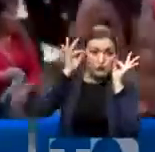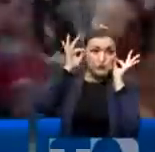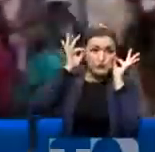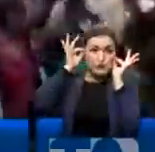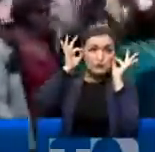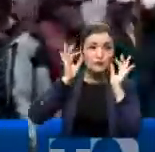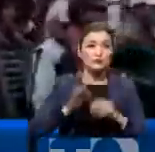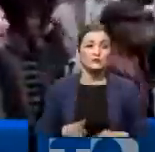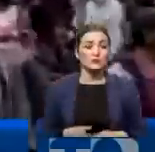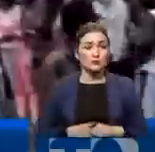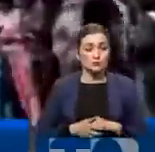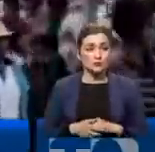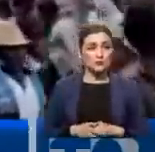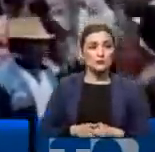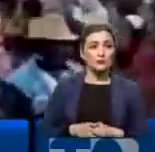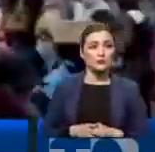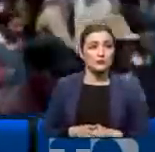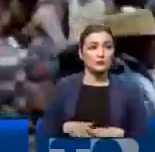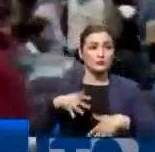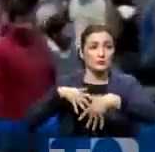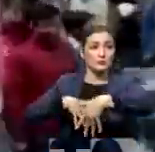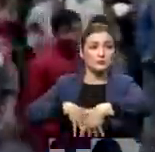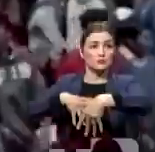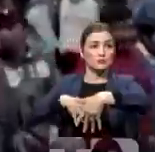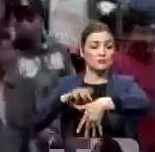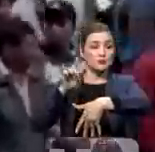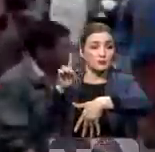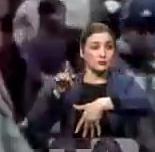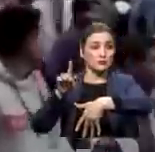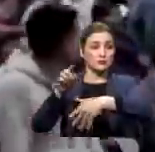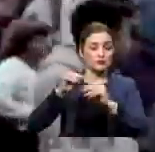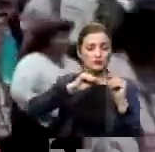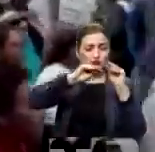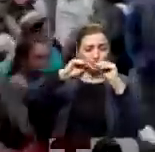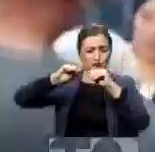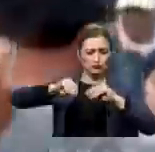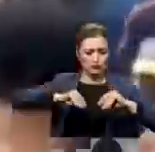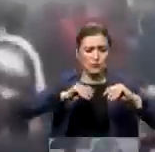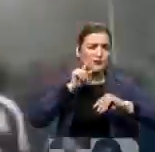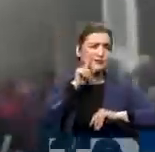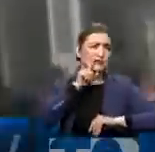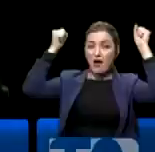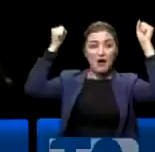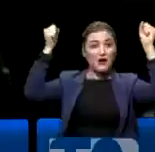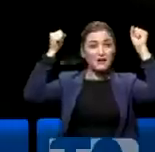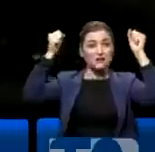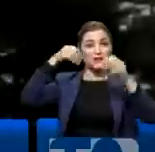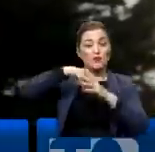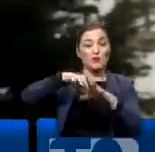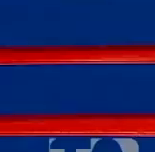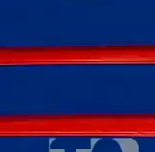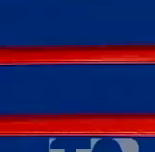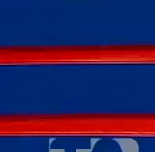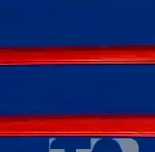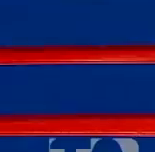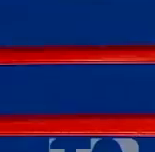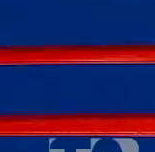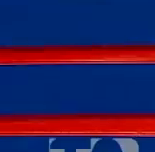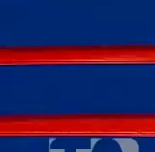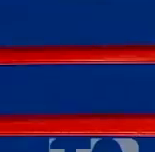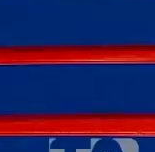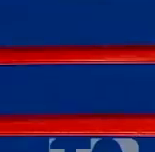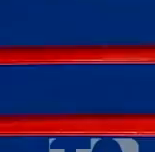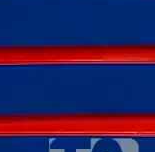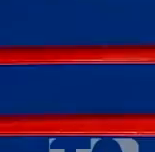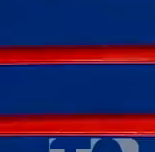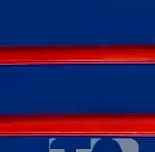cubiertos. Detrás de ellos, un humo negro de material quemado en las vías. Dayana Monroy, 24 horas.